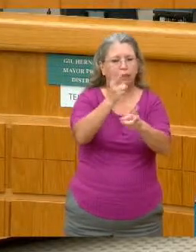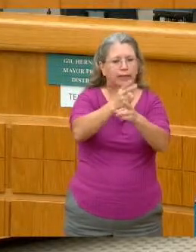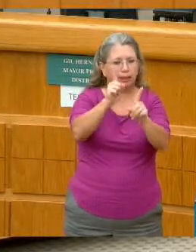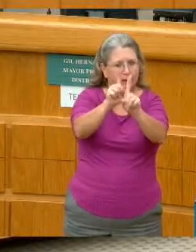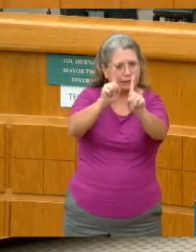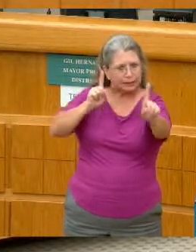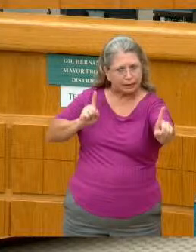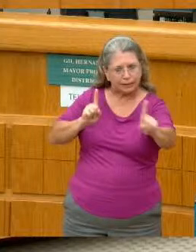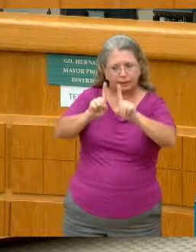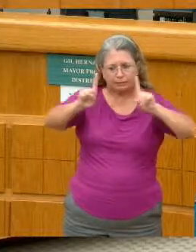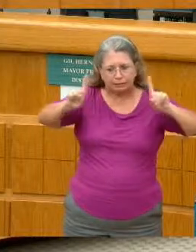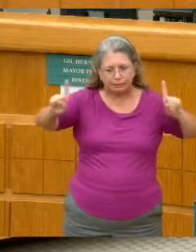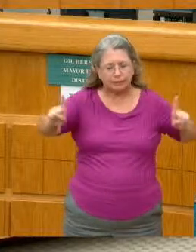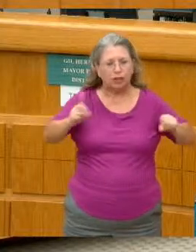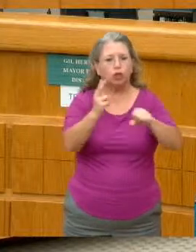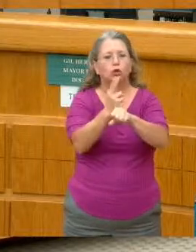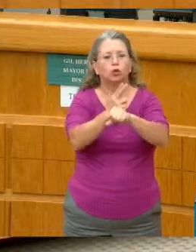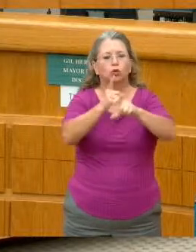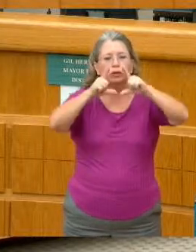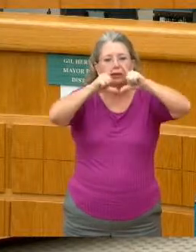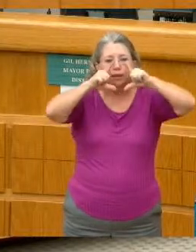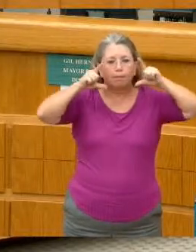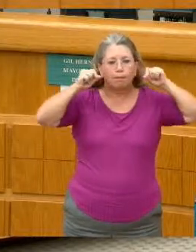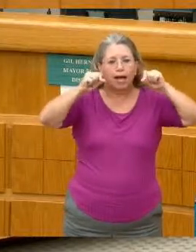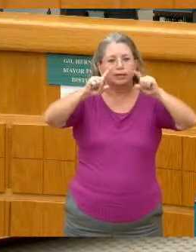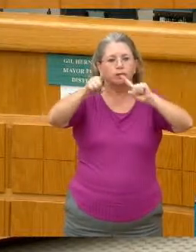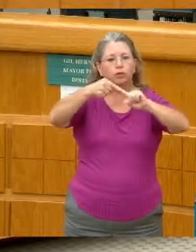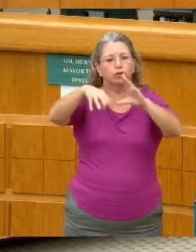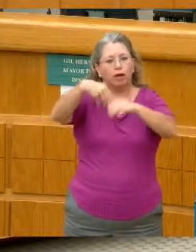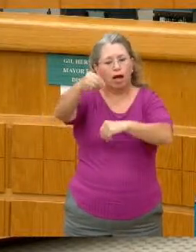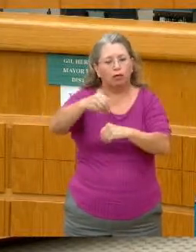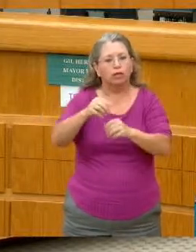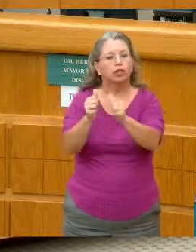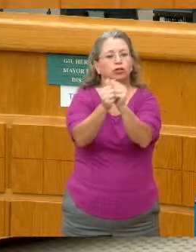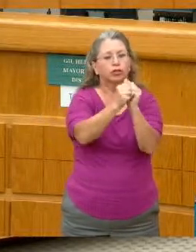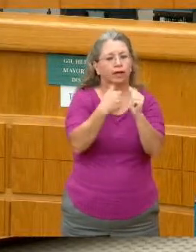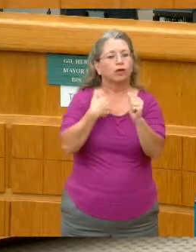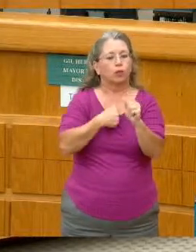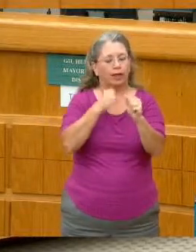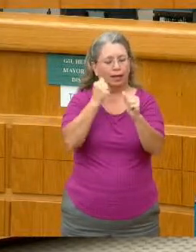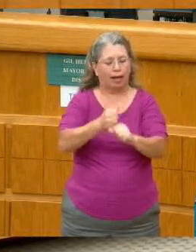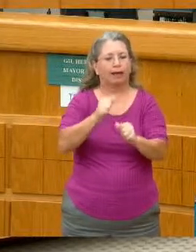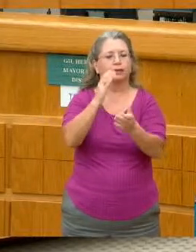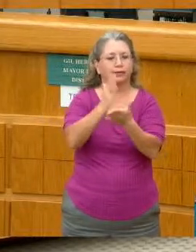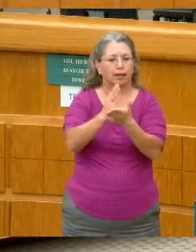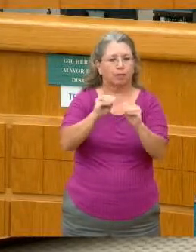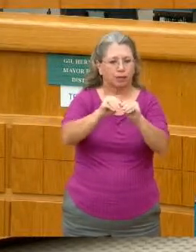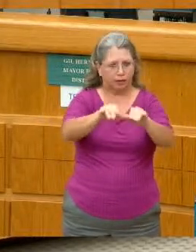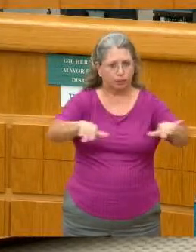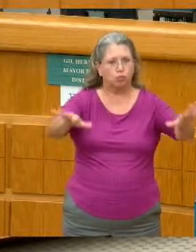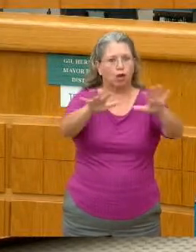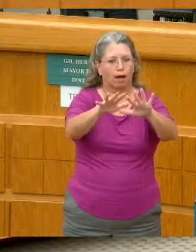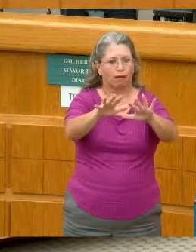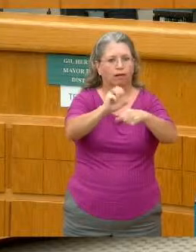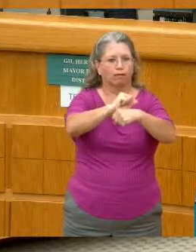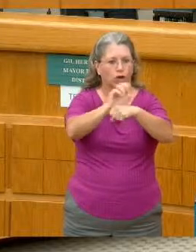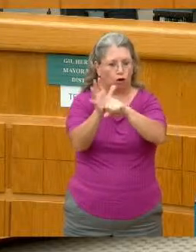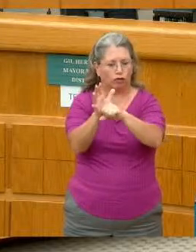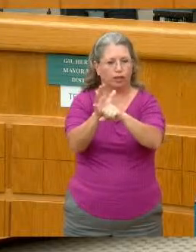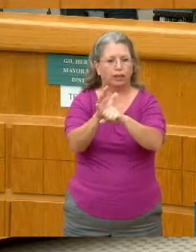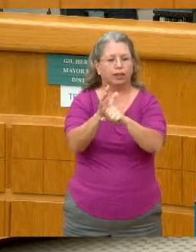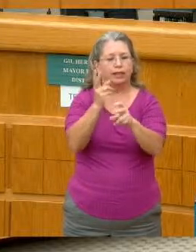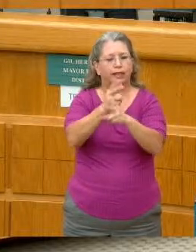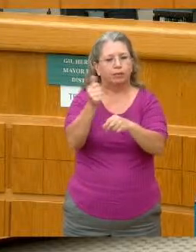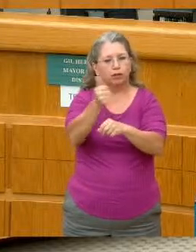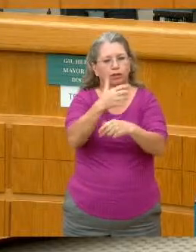public. Together, we can stop the spread of COVID-19. Stay well, stay protected, and as always, stay